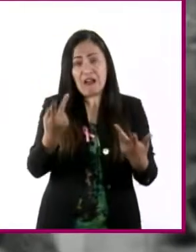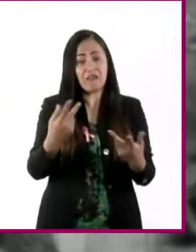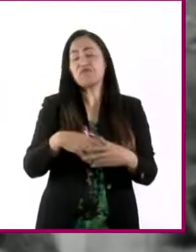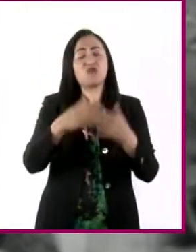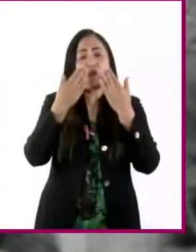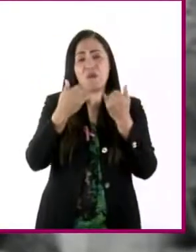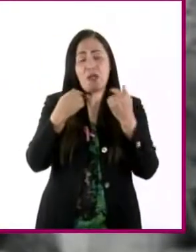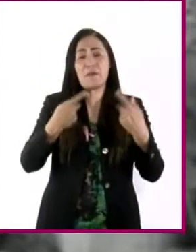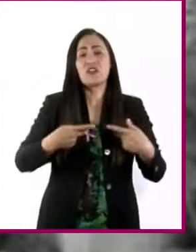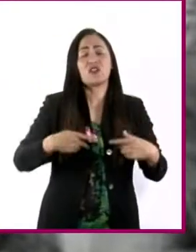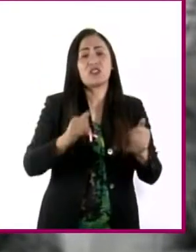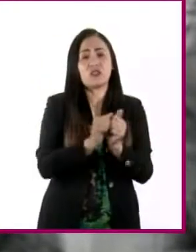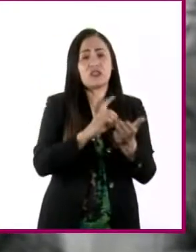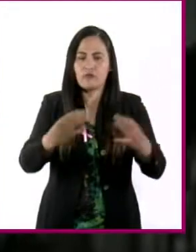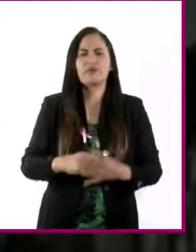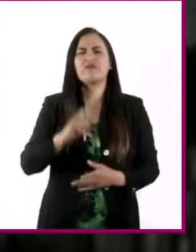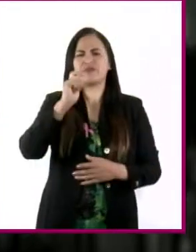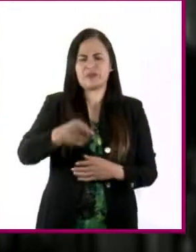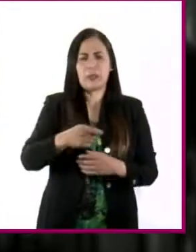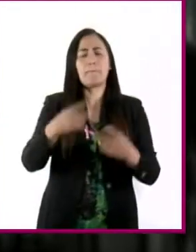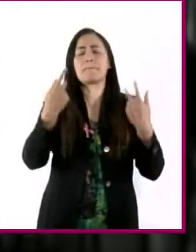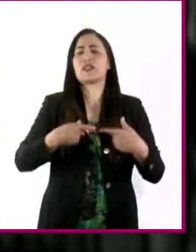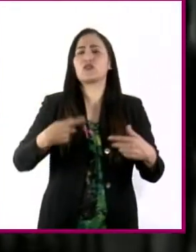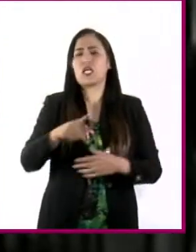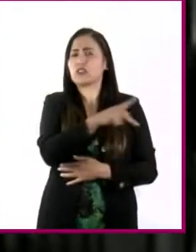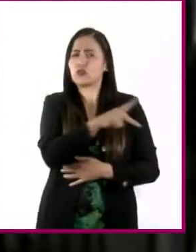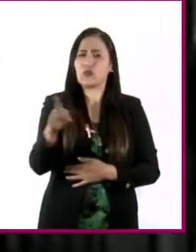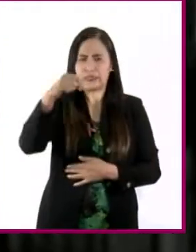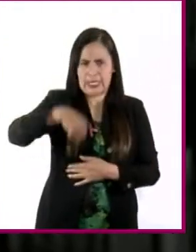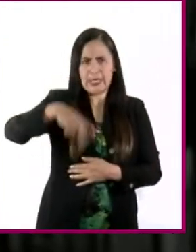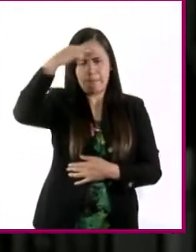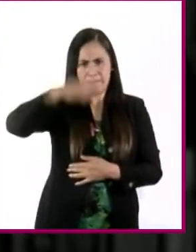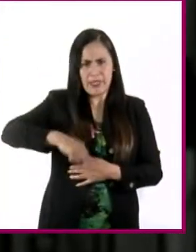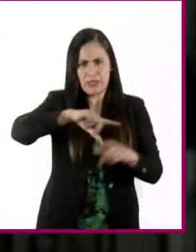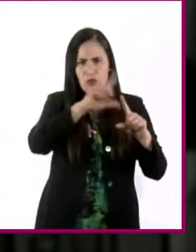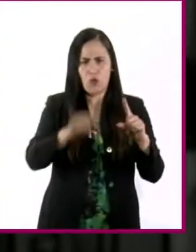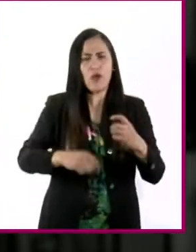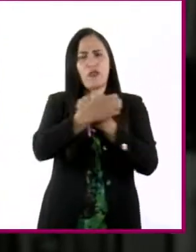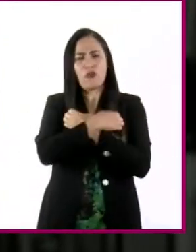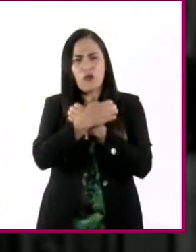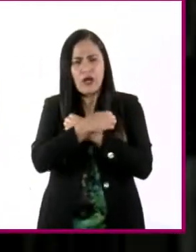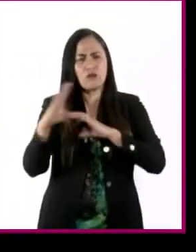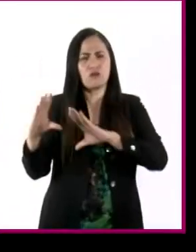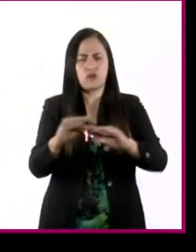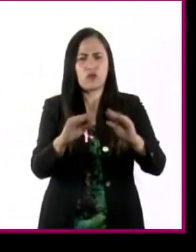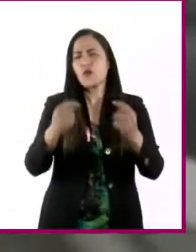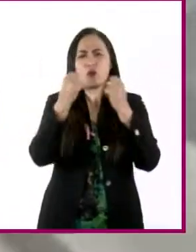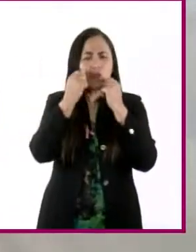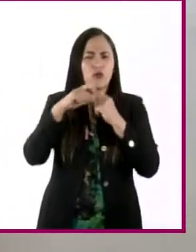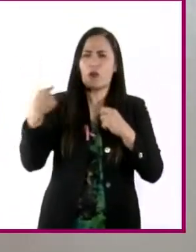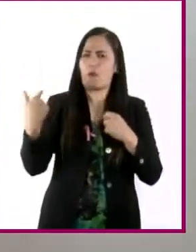texto. Cuando se trata de entablar comunicación directa con una persona con sordera, como cuando se le va a dar clase, se puede utilizar la